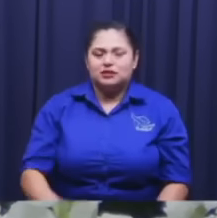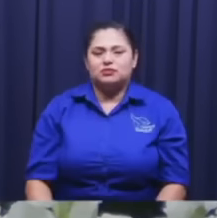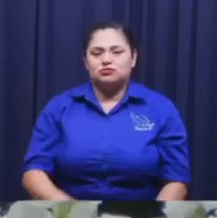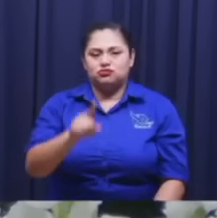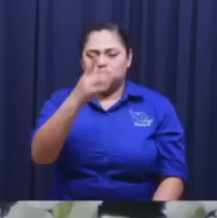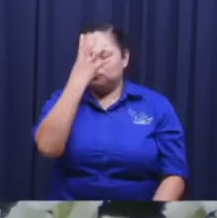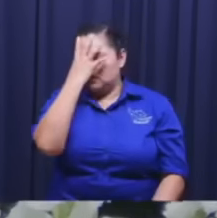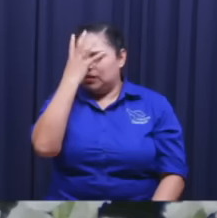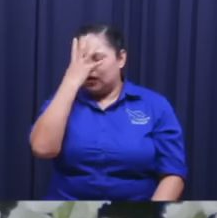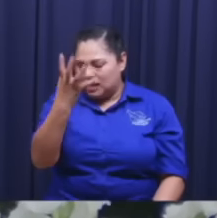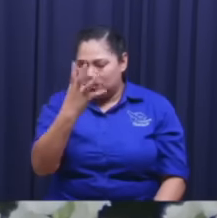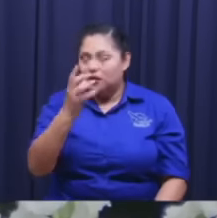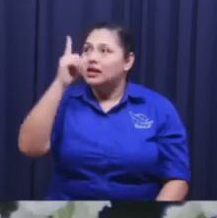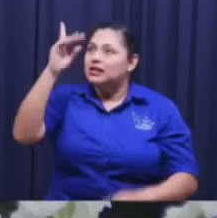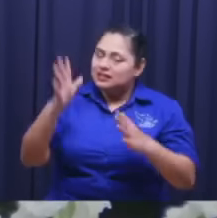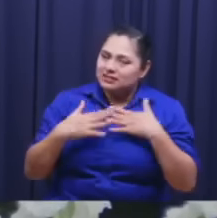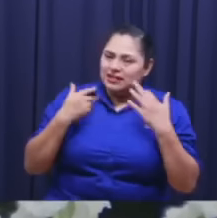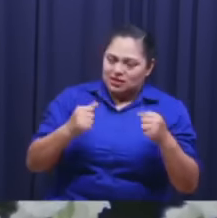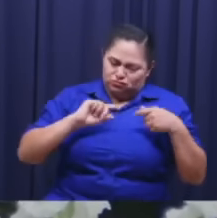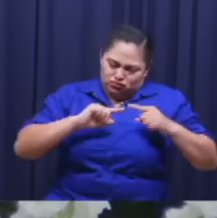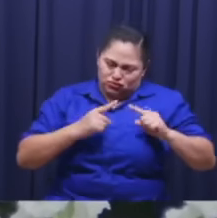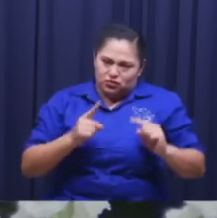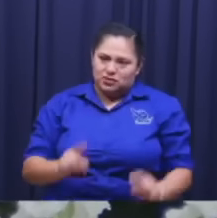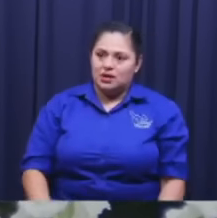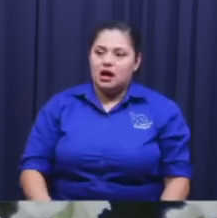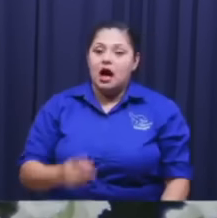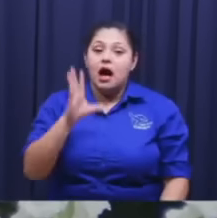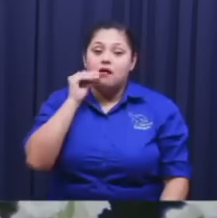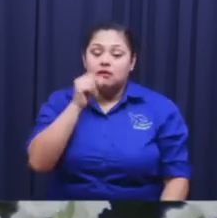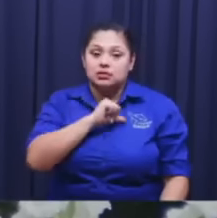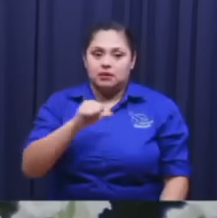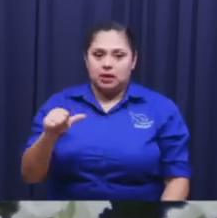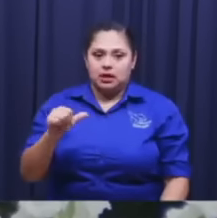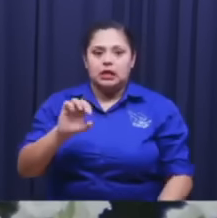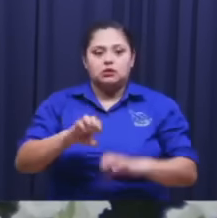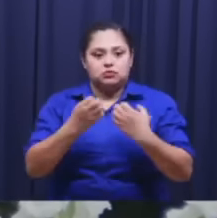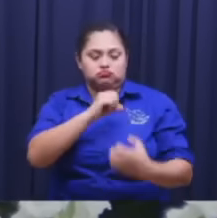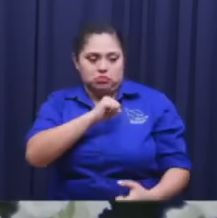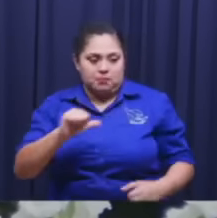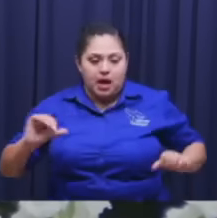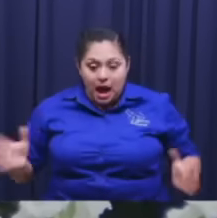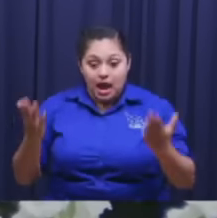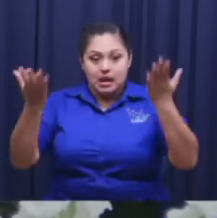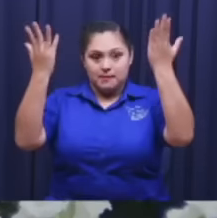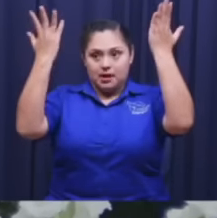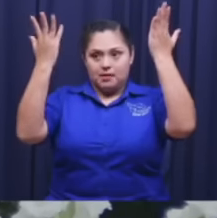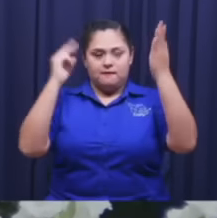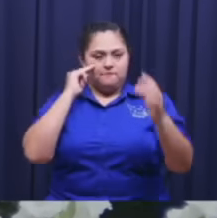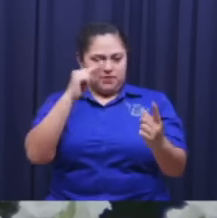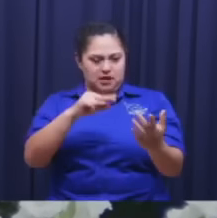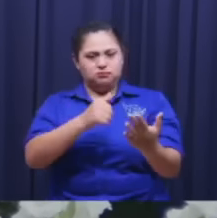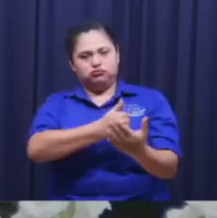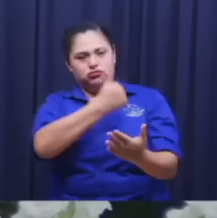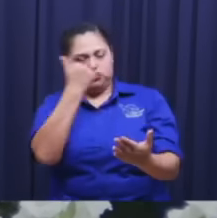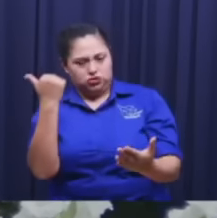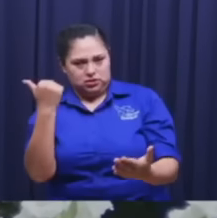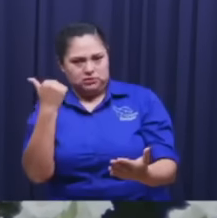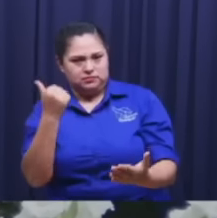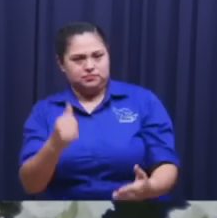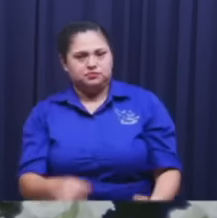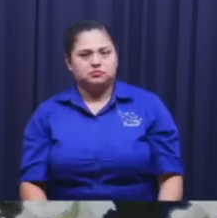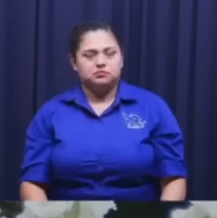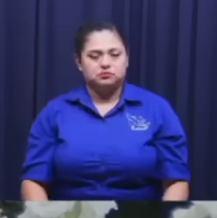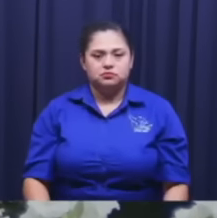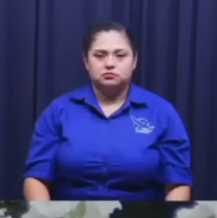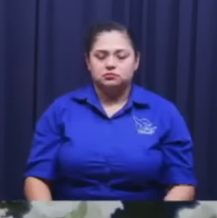tus pecados, él sana tu dolencia. Le hablas al alma y se vuelve animoso. Tiene un alma poderosa. Mire cómo dice la otra versión,